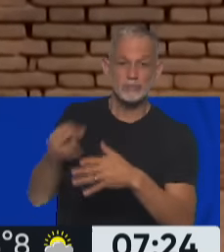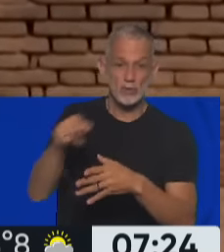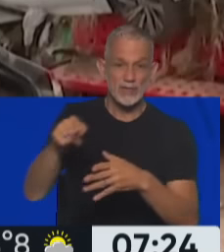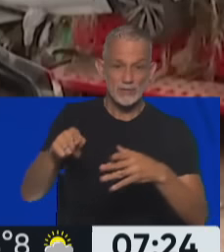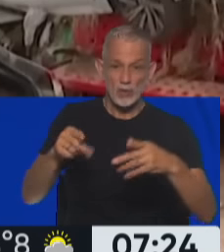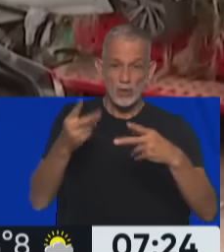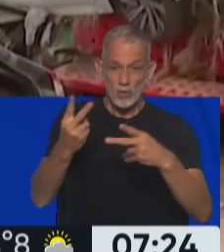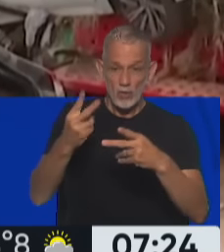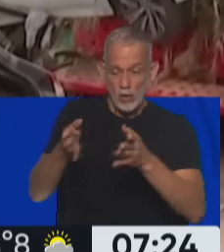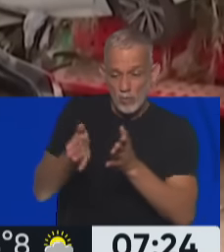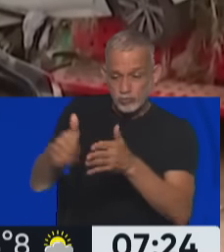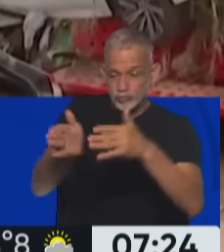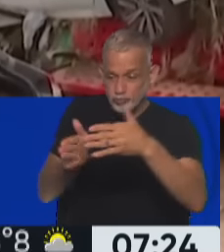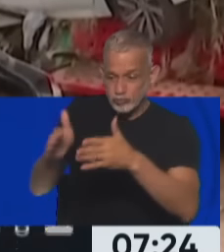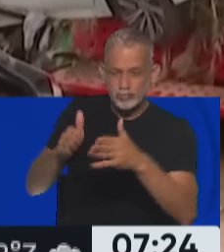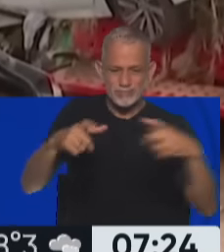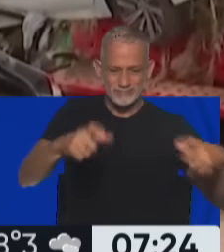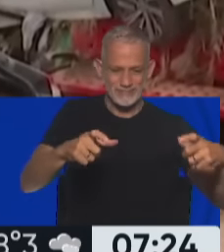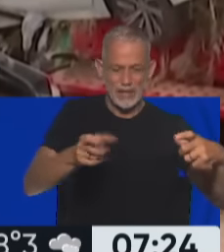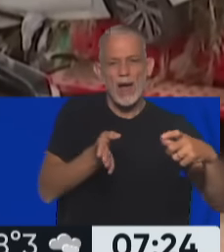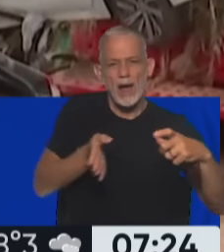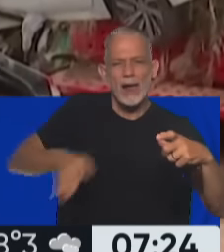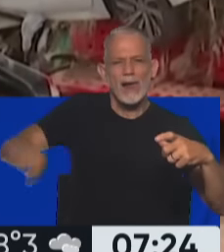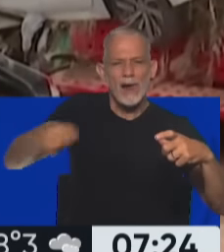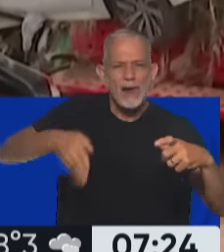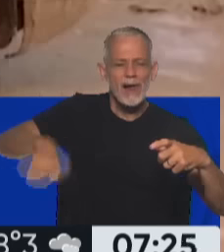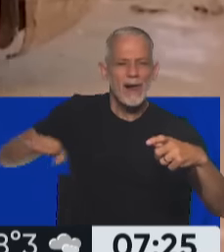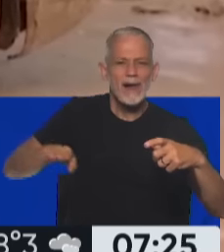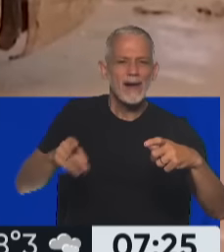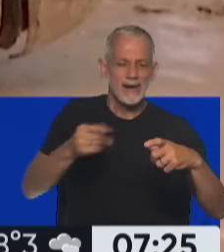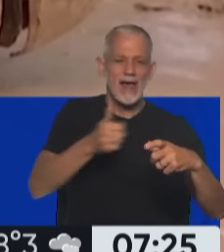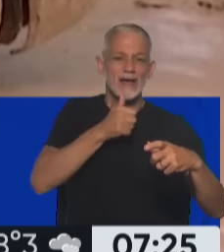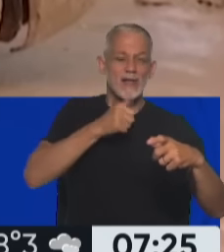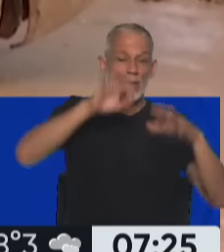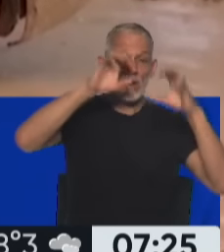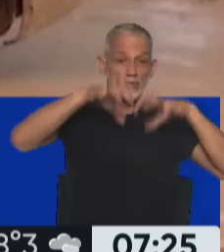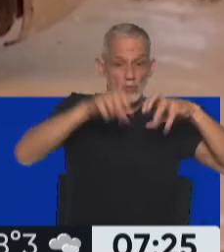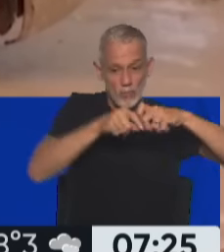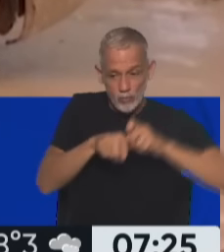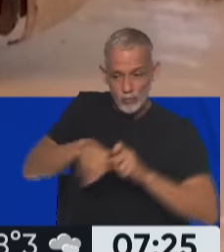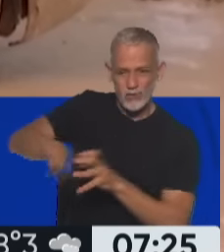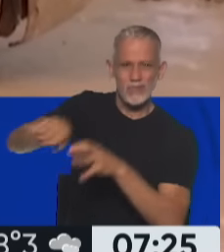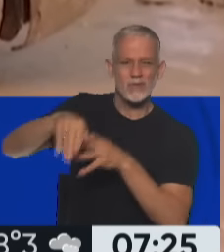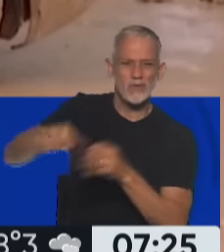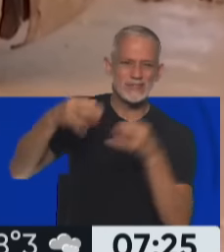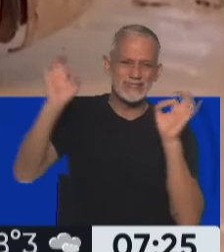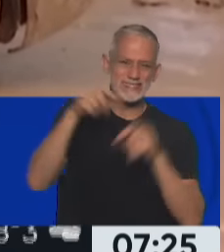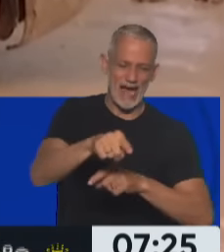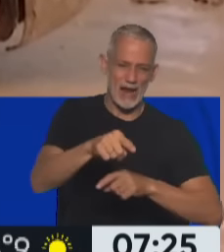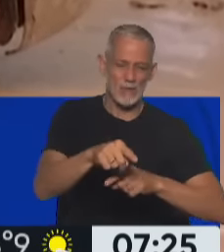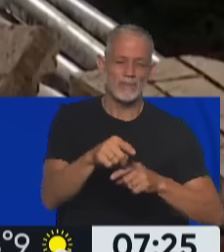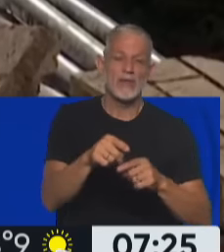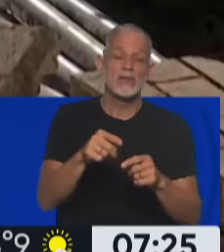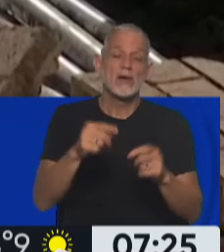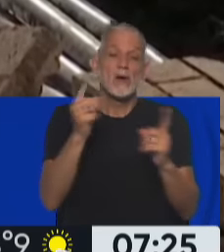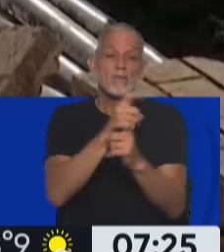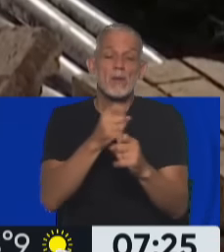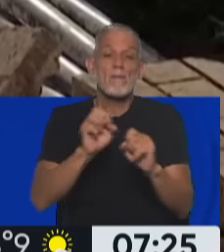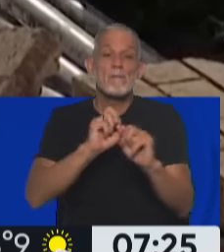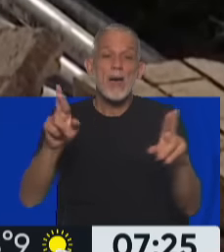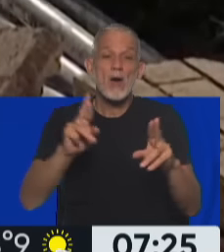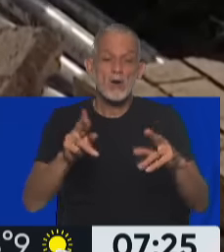dos cauces básicamente ahorraron a la ciudad que se inundara. ¿Qué pasa? Que el problema fue más gordo la parte de